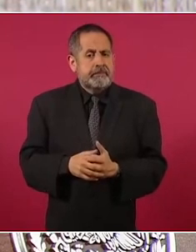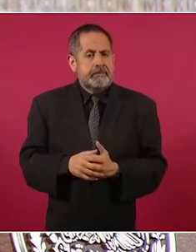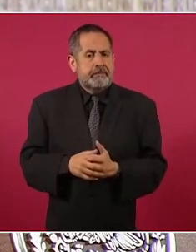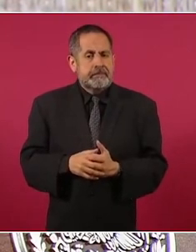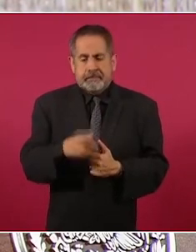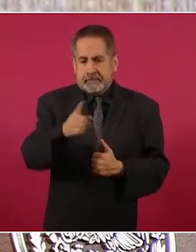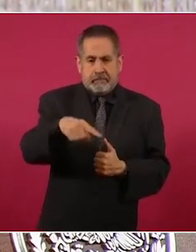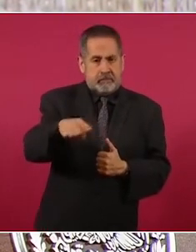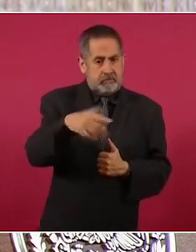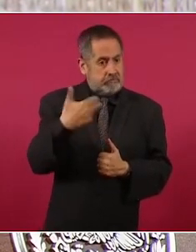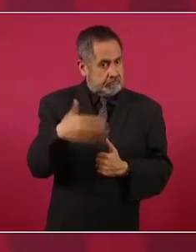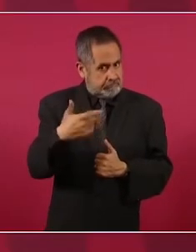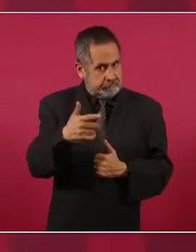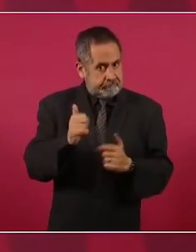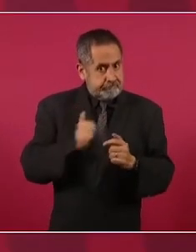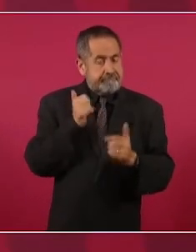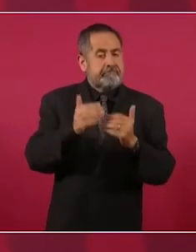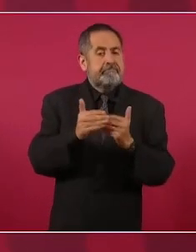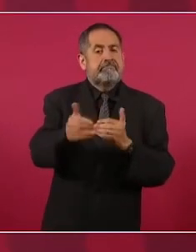una ventaja